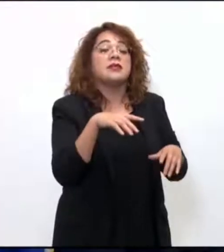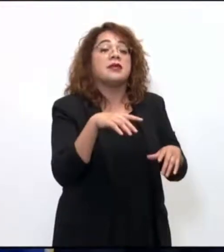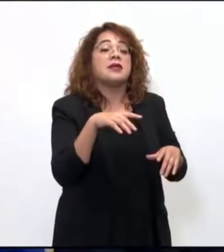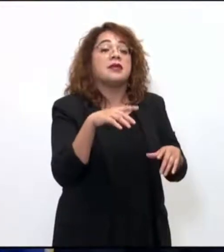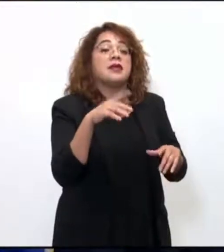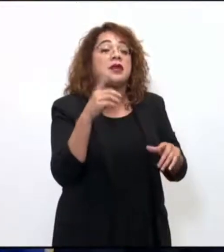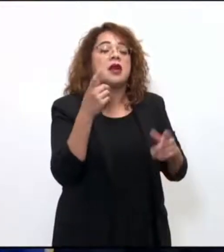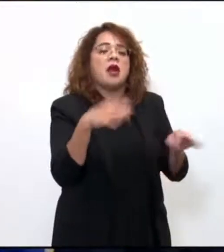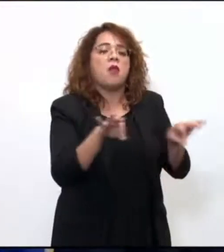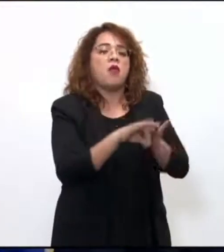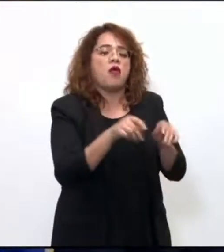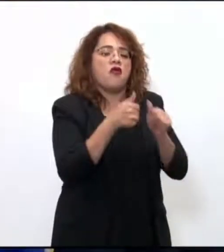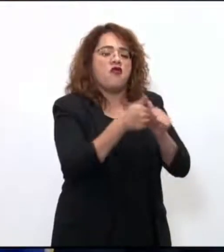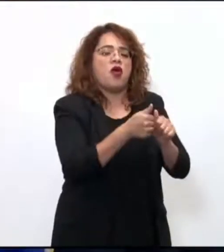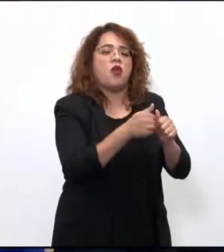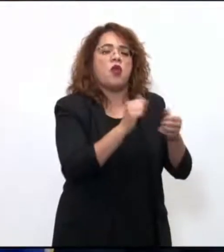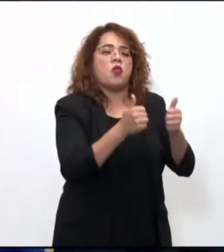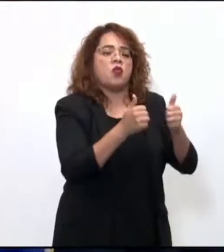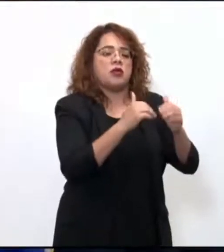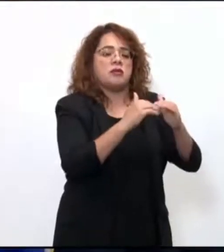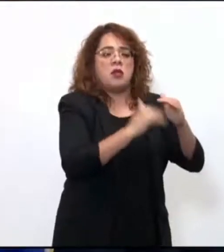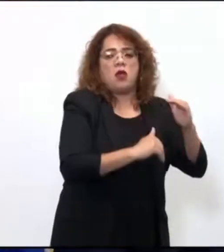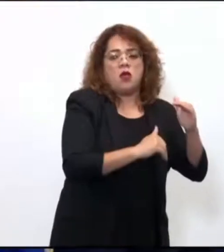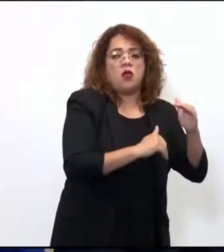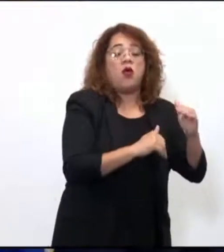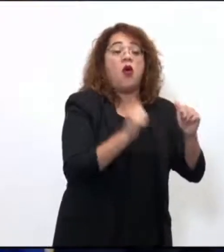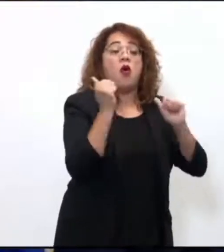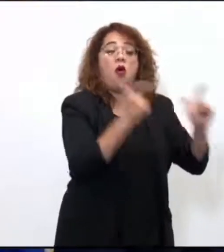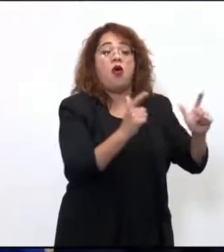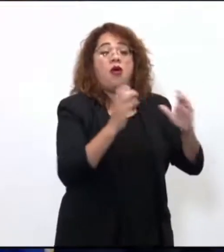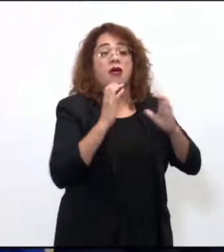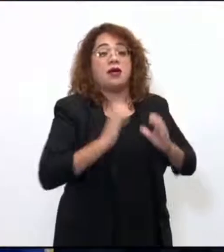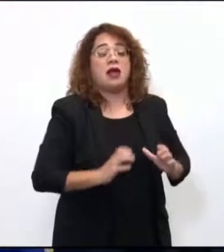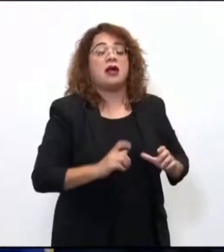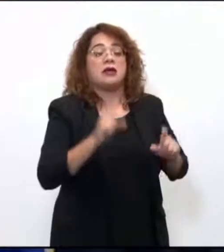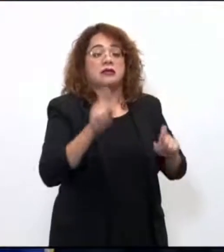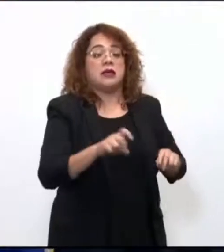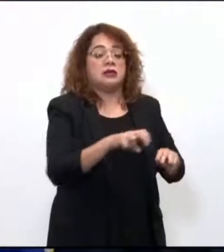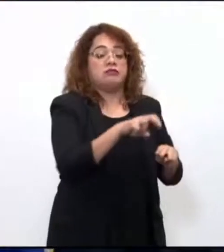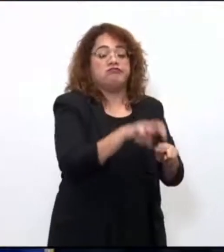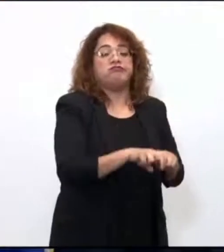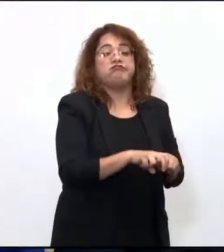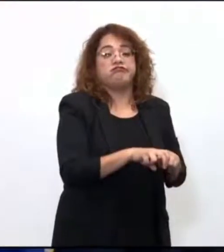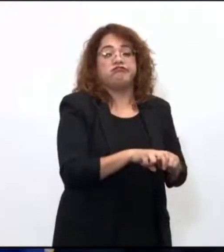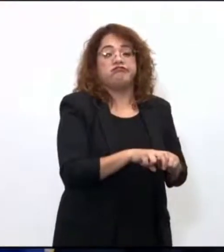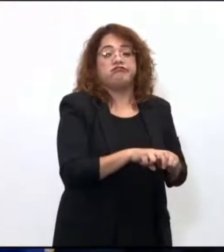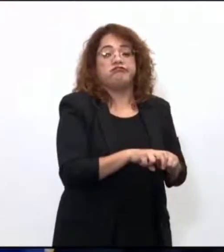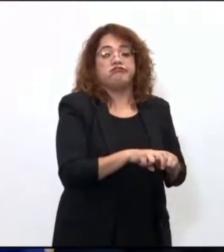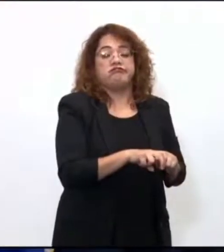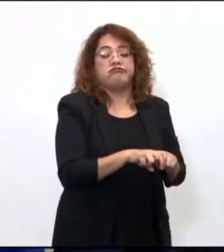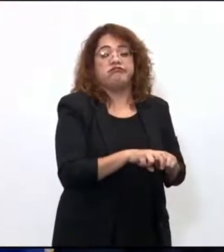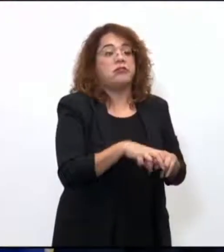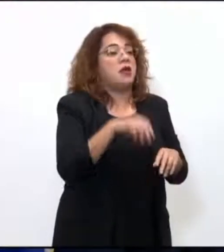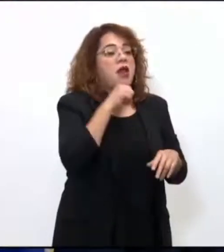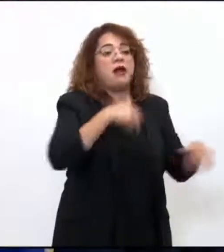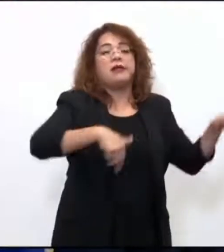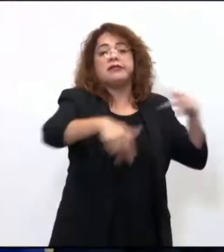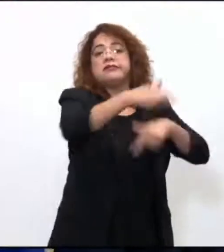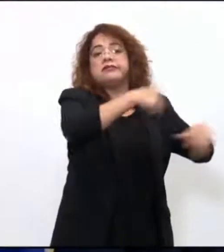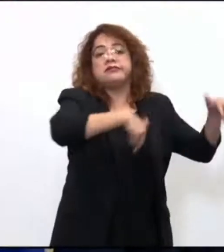que sea menos. Todos los clientes deben permanecer sentados. Los